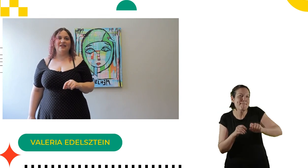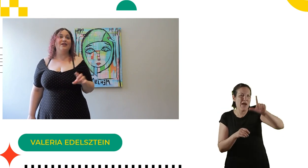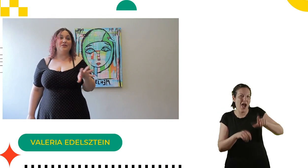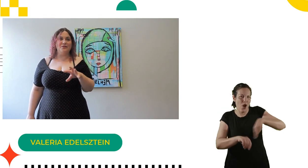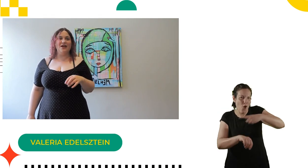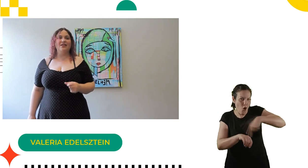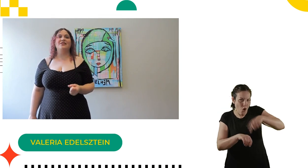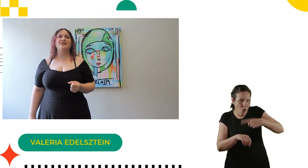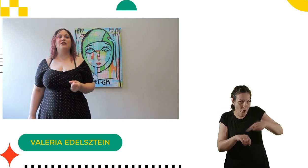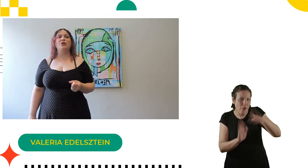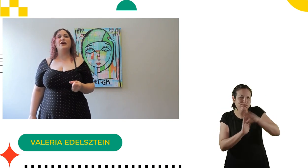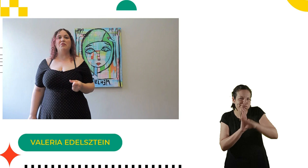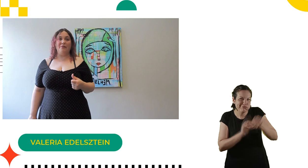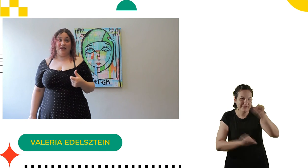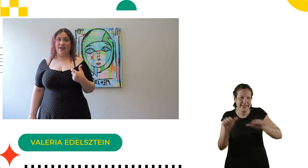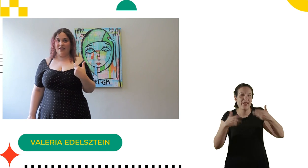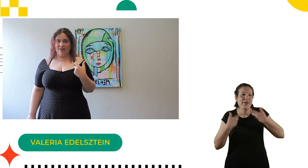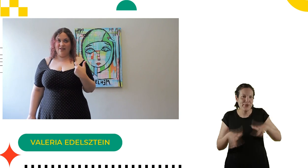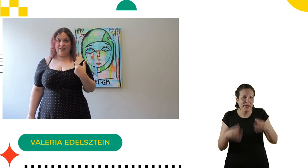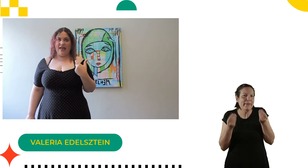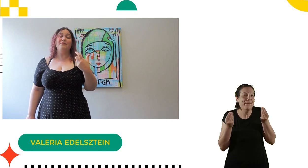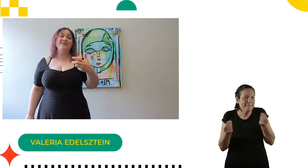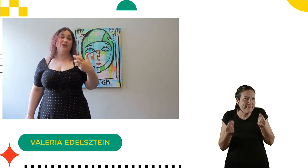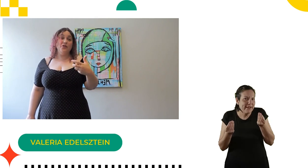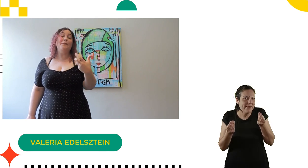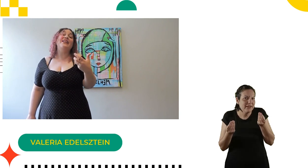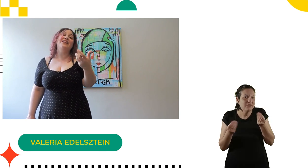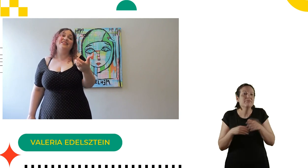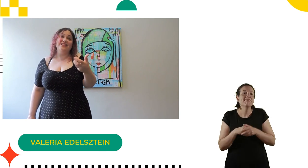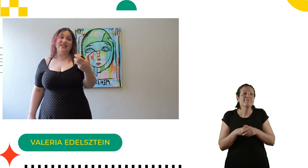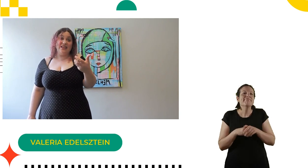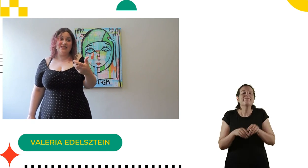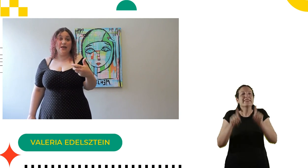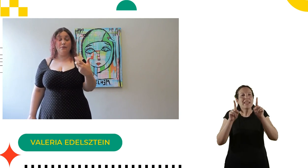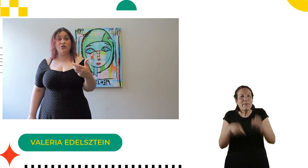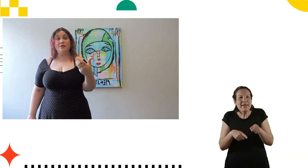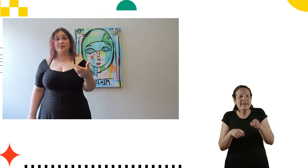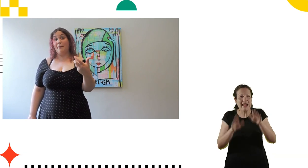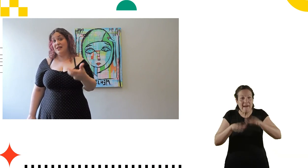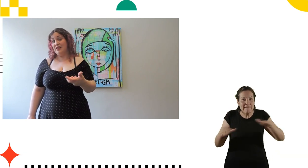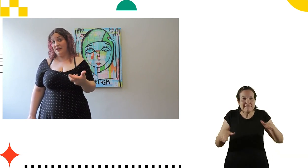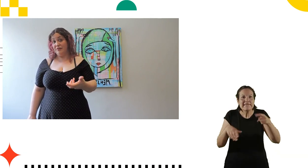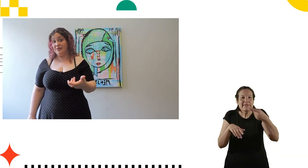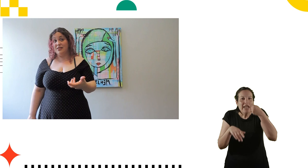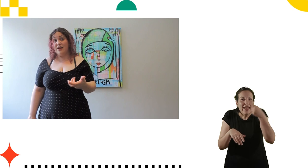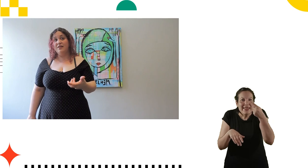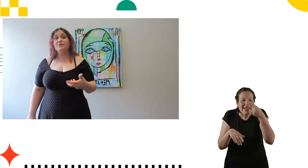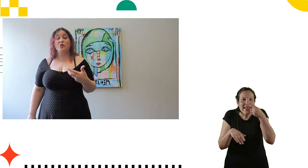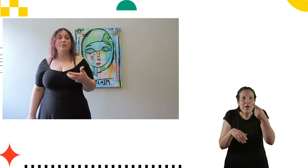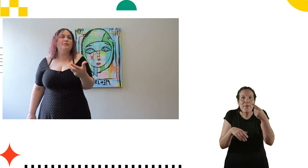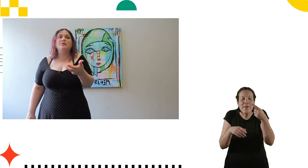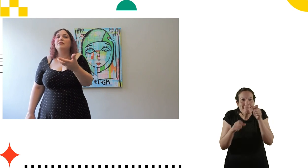esa carga curricular de ciencias naturales como para que, además, no perder este interés que muchas veces aparece en la